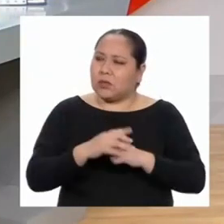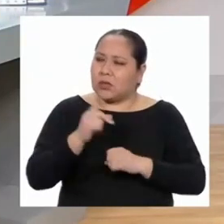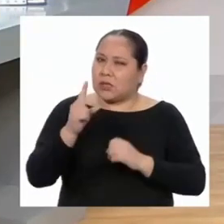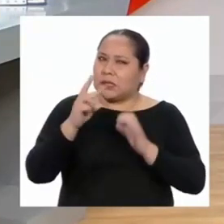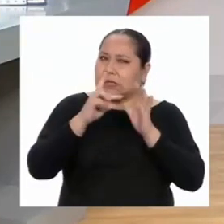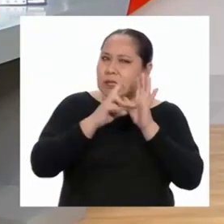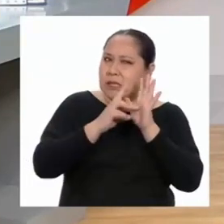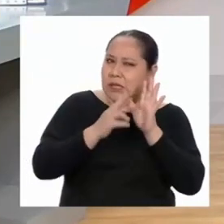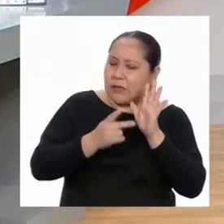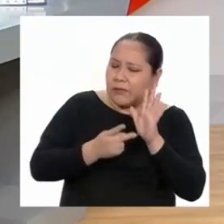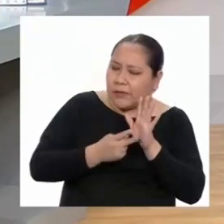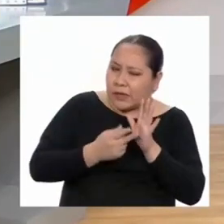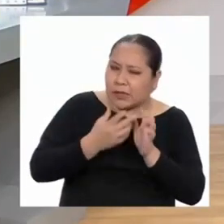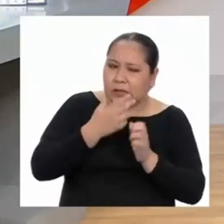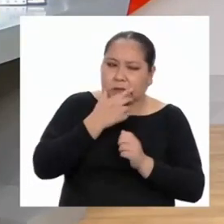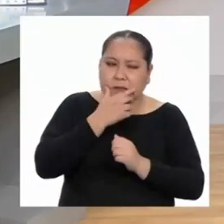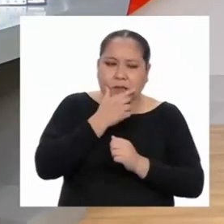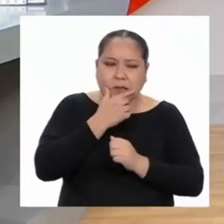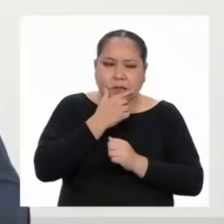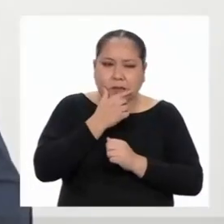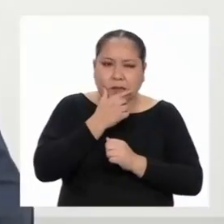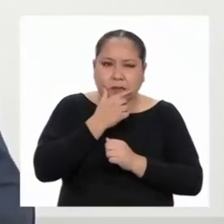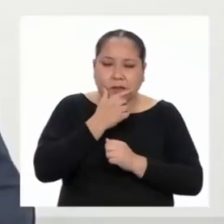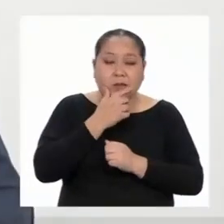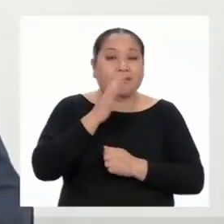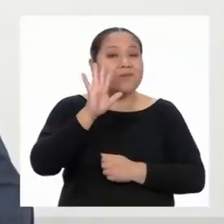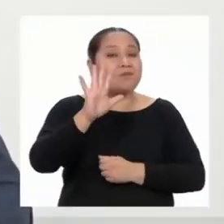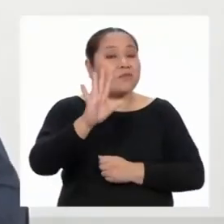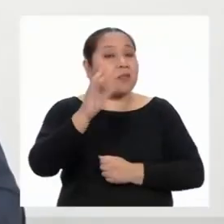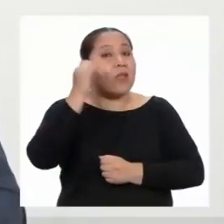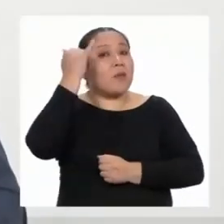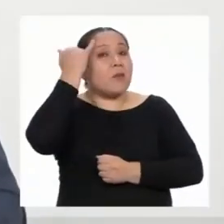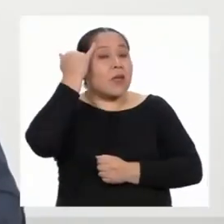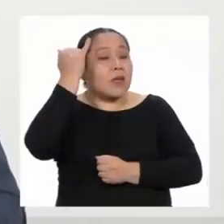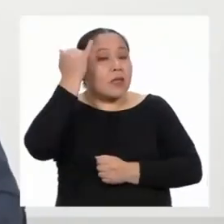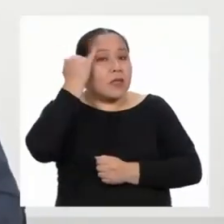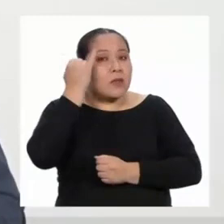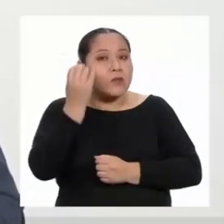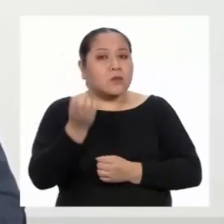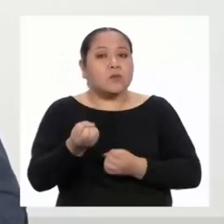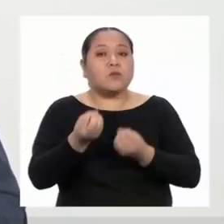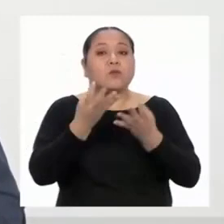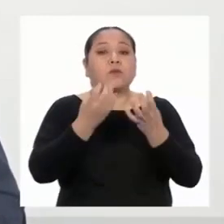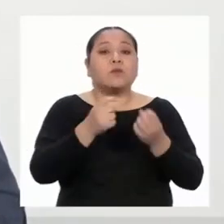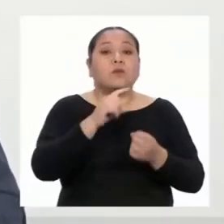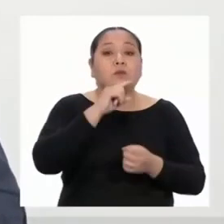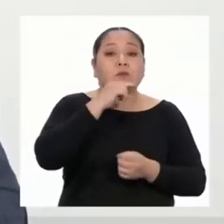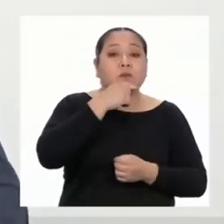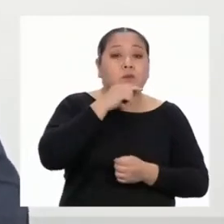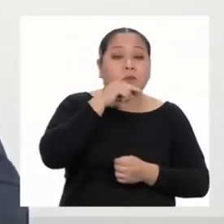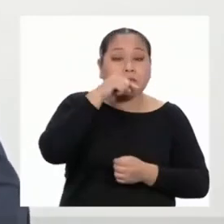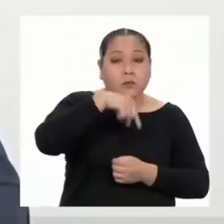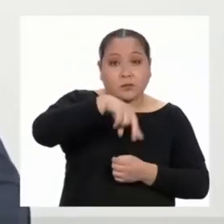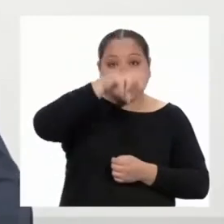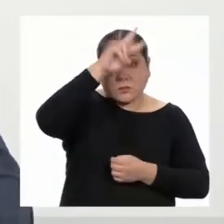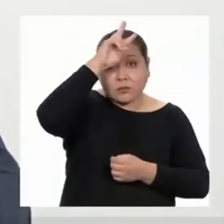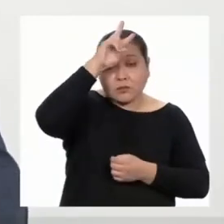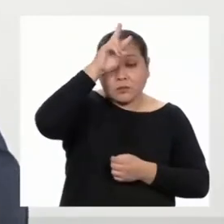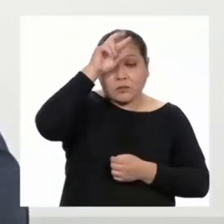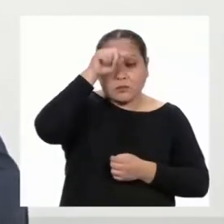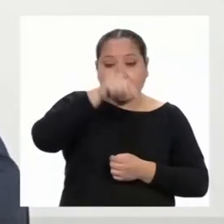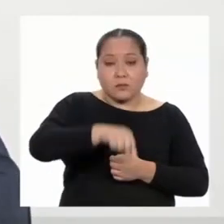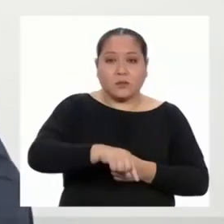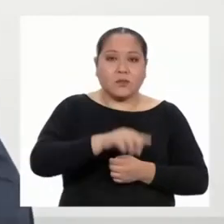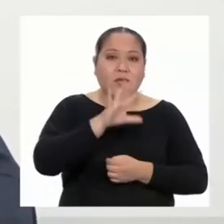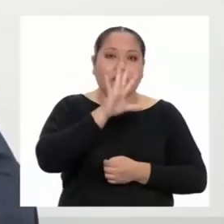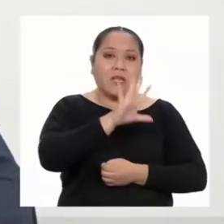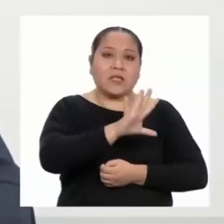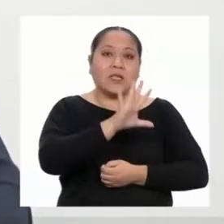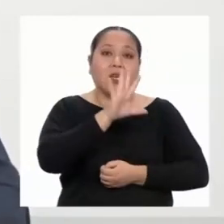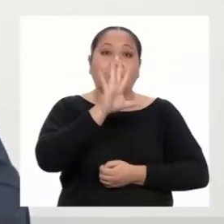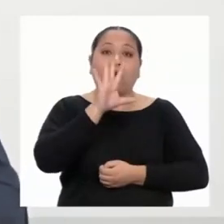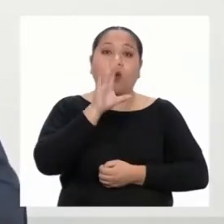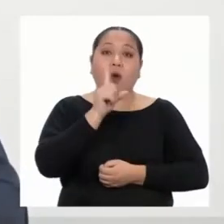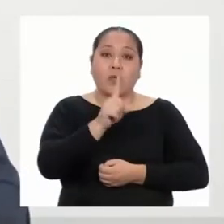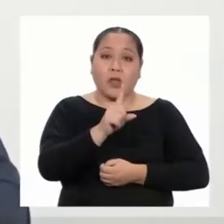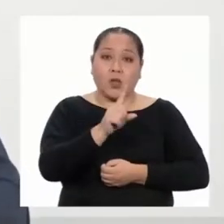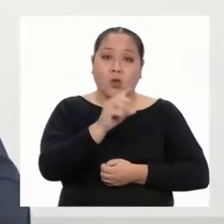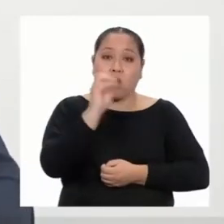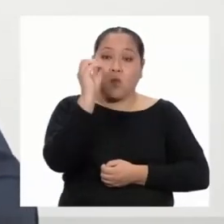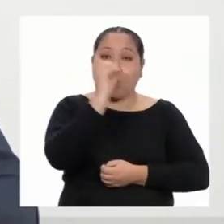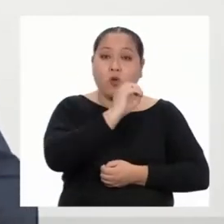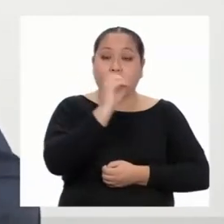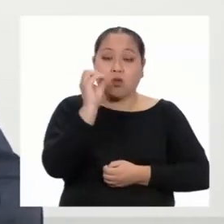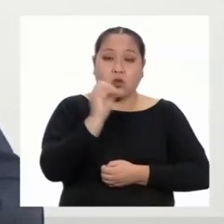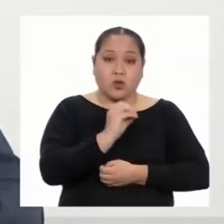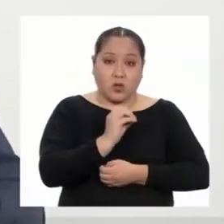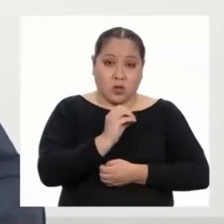se refiere a... Imaginemos que la cantidad de mujeres peruanas representan al 51% de